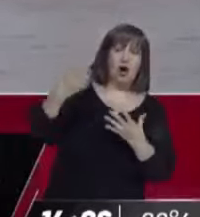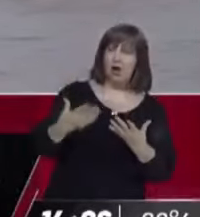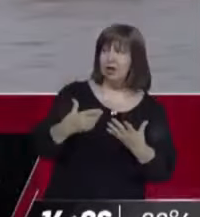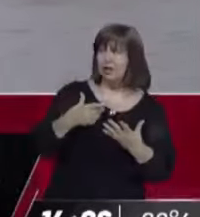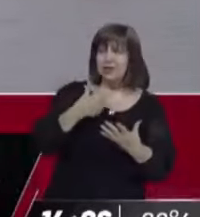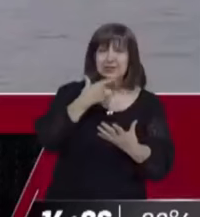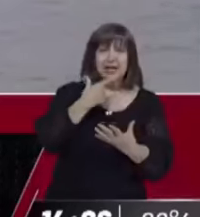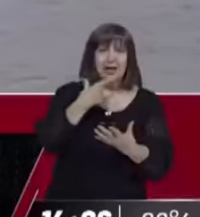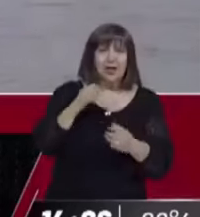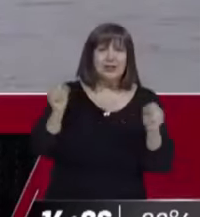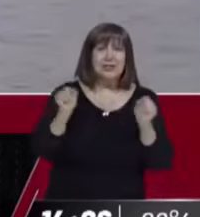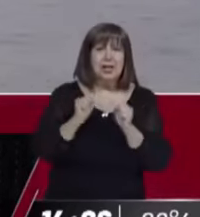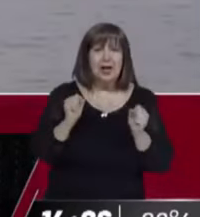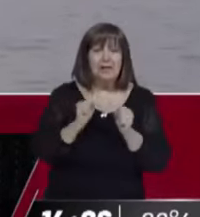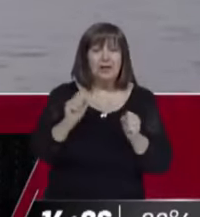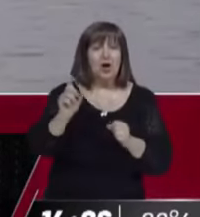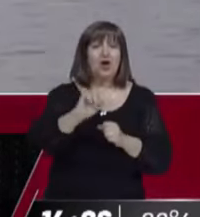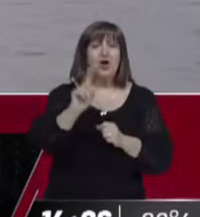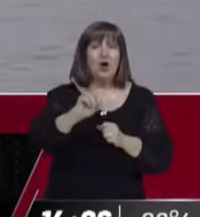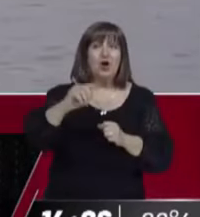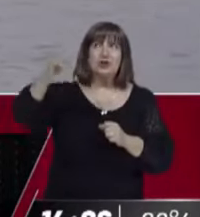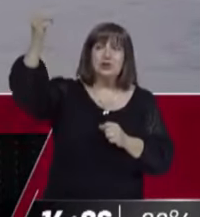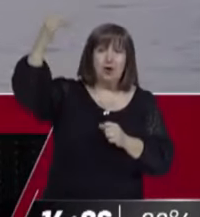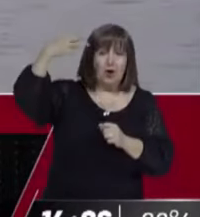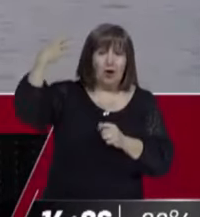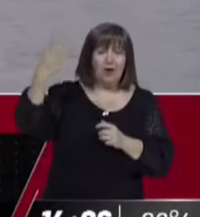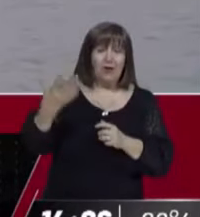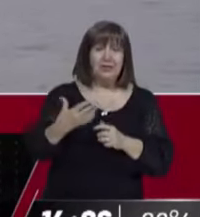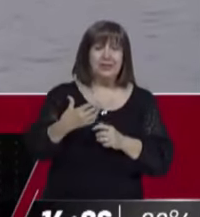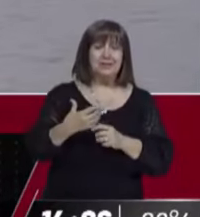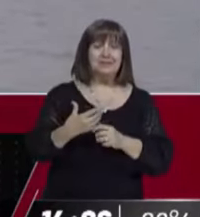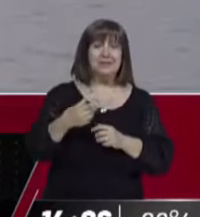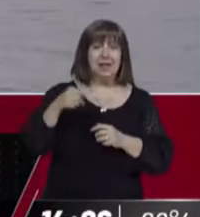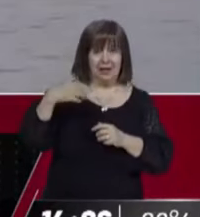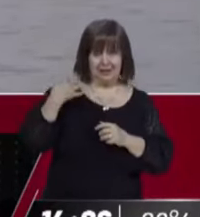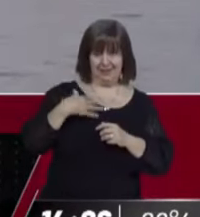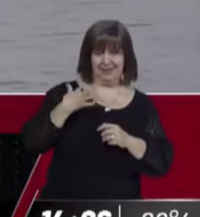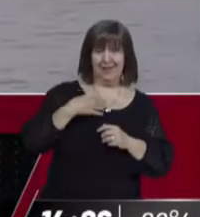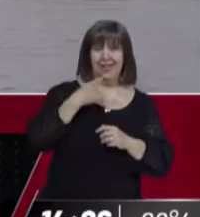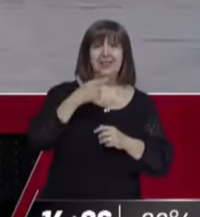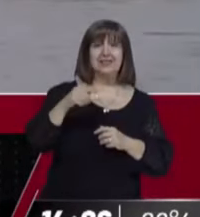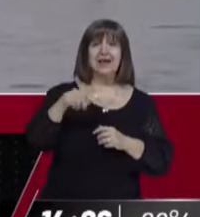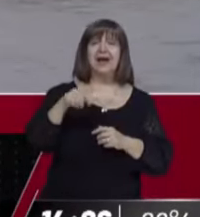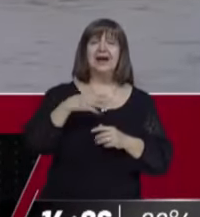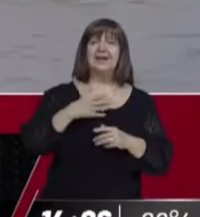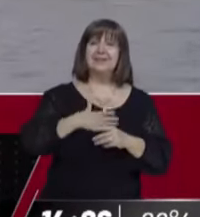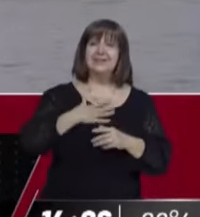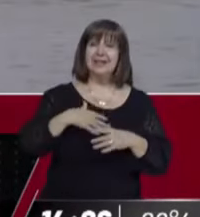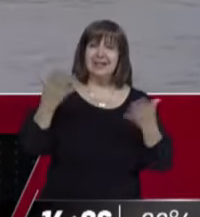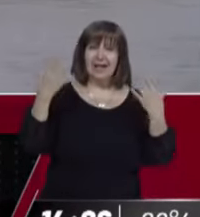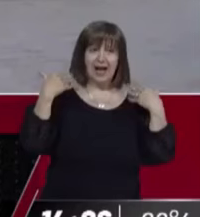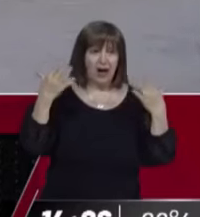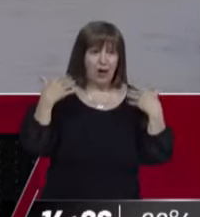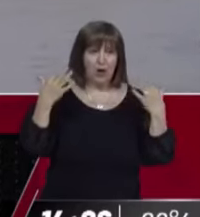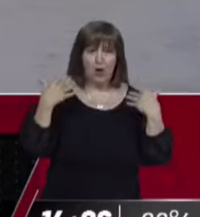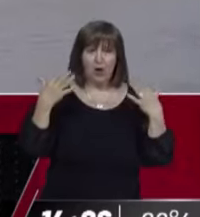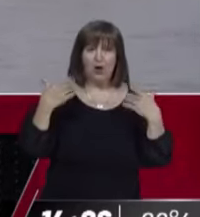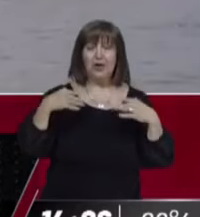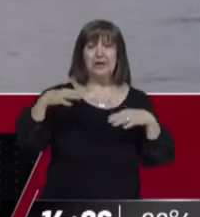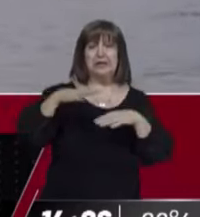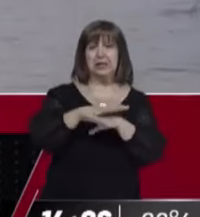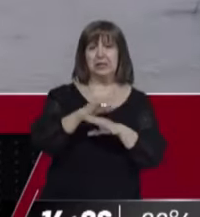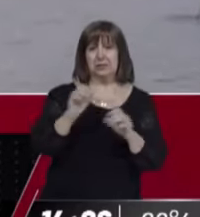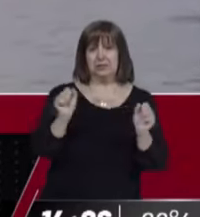¿hay sol ahí? Pero... no, acá ya. No, y acá se siente caluroso, se siente bueno. Mucho más caluroso que en la